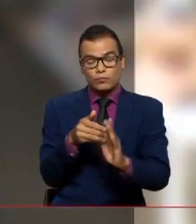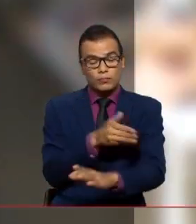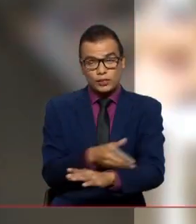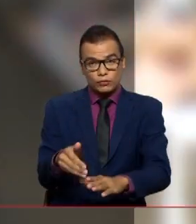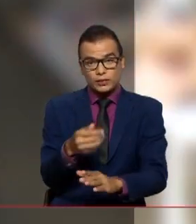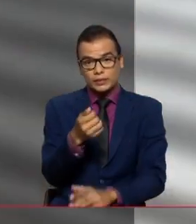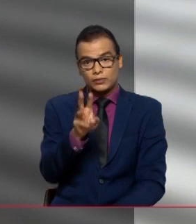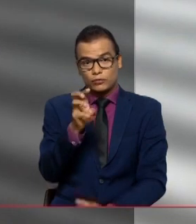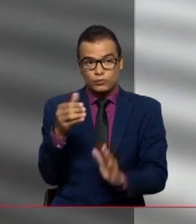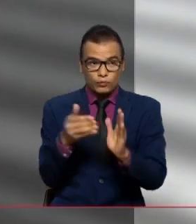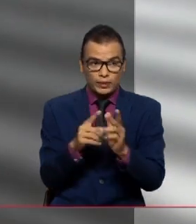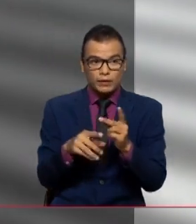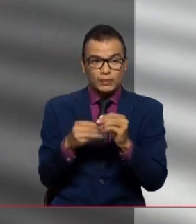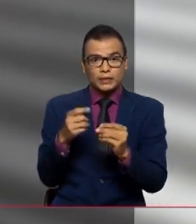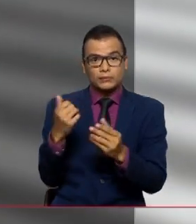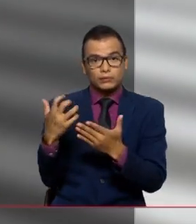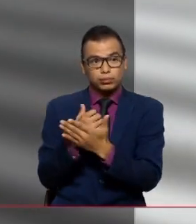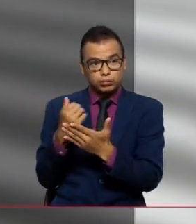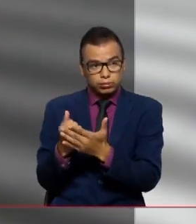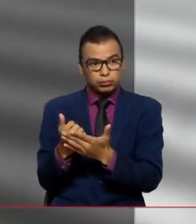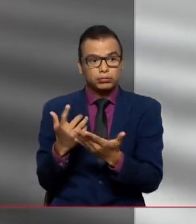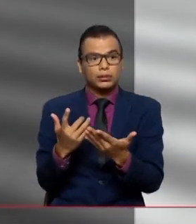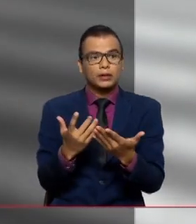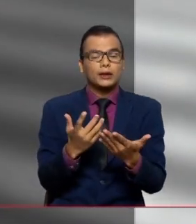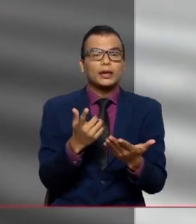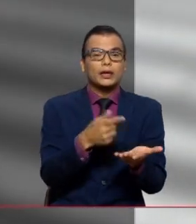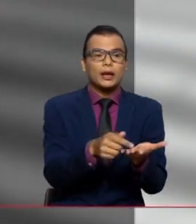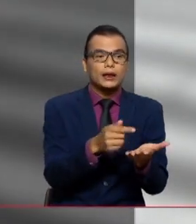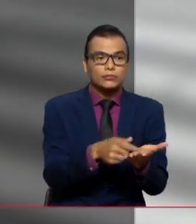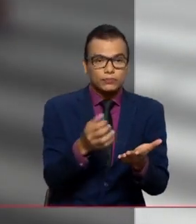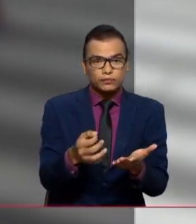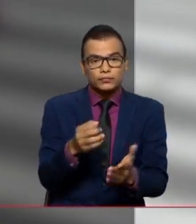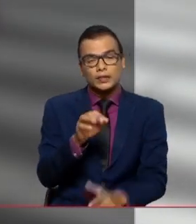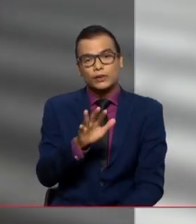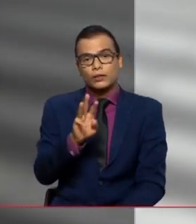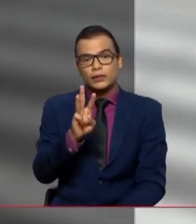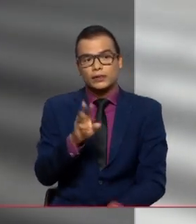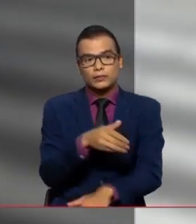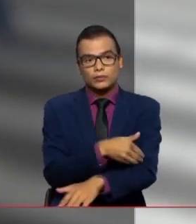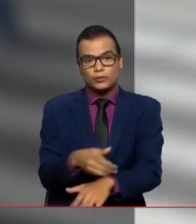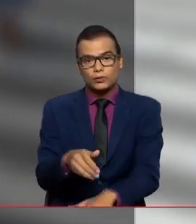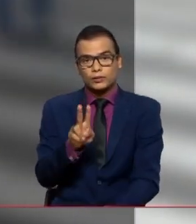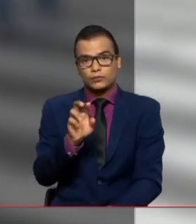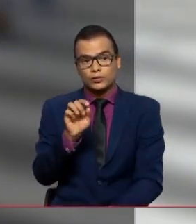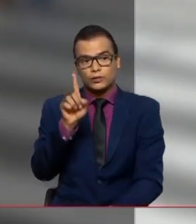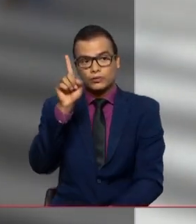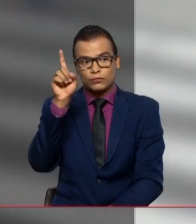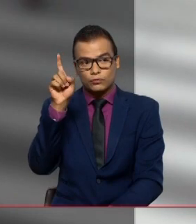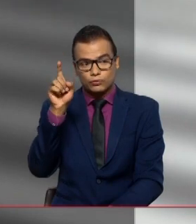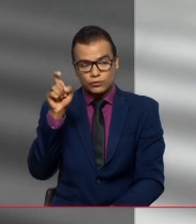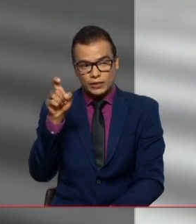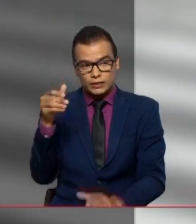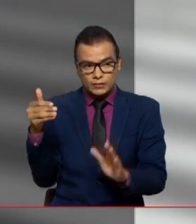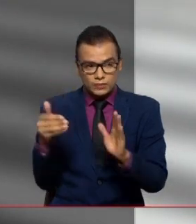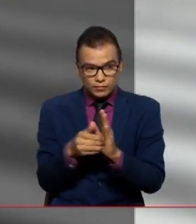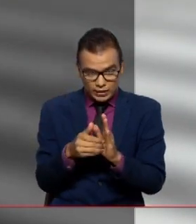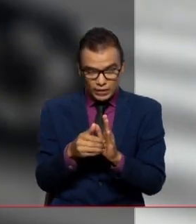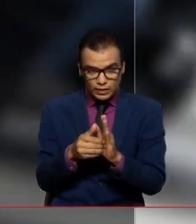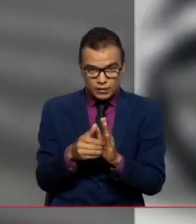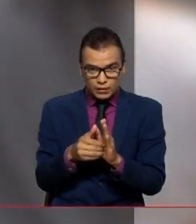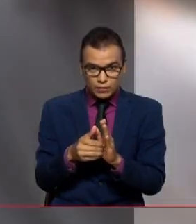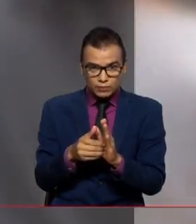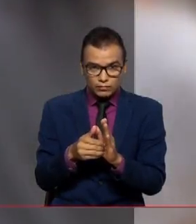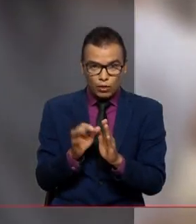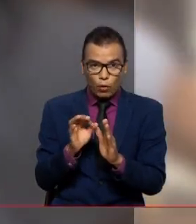pesos, o si sus ingresos, al igual que los consumos mediante tarjetas de crédito, compras en general, consignaciones bancarias y depósitos, se ubican